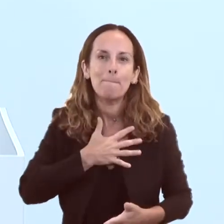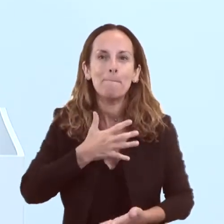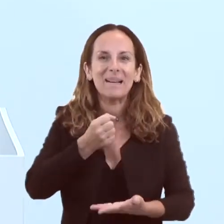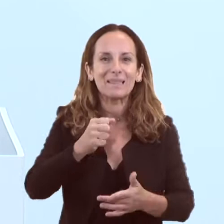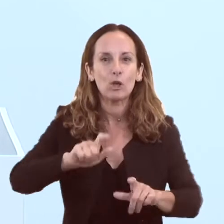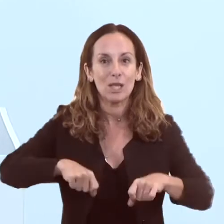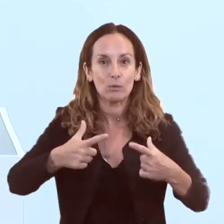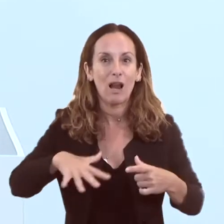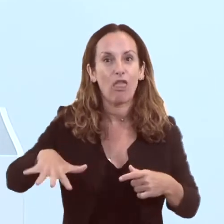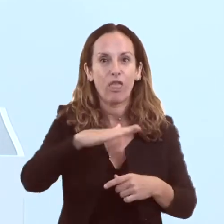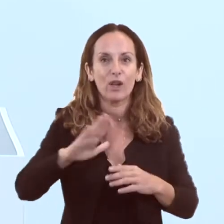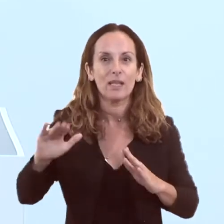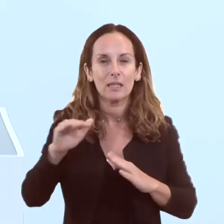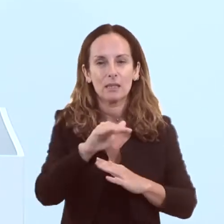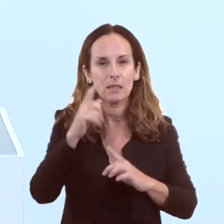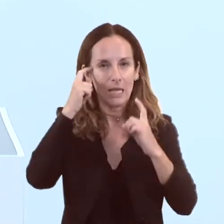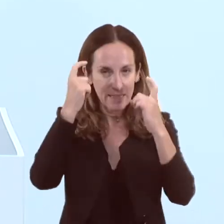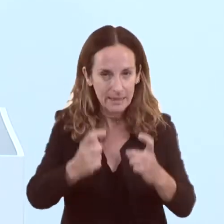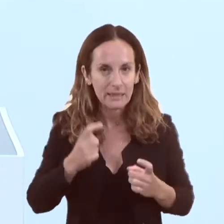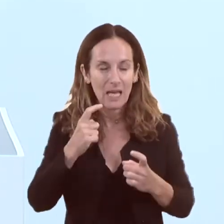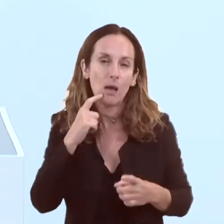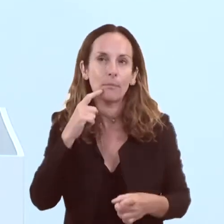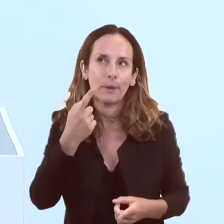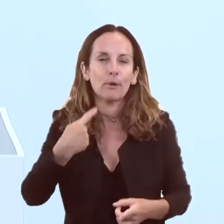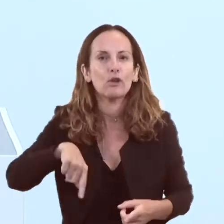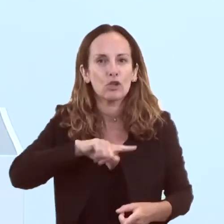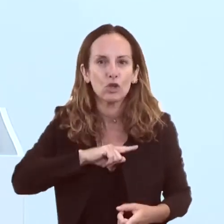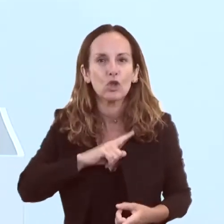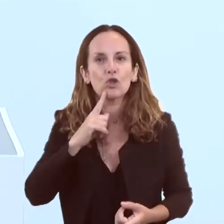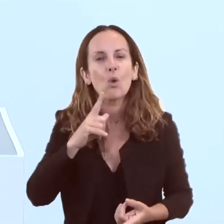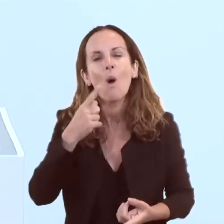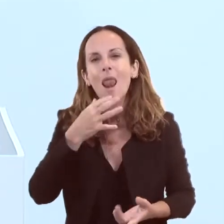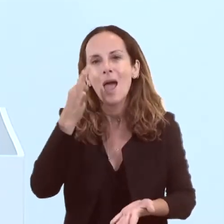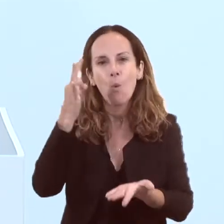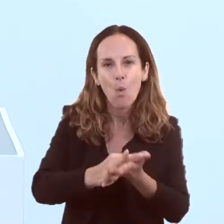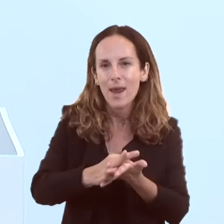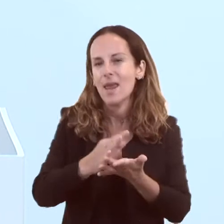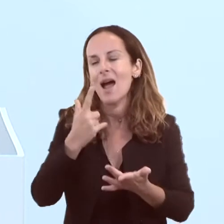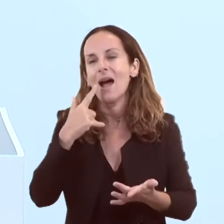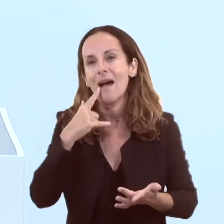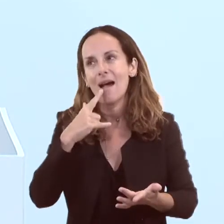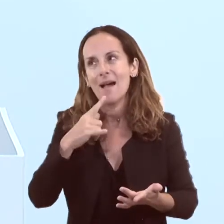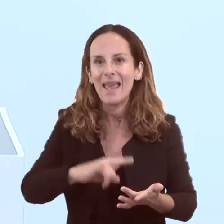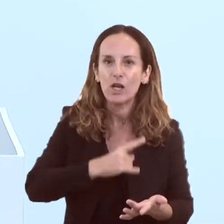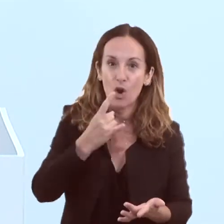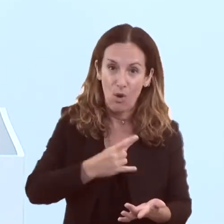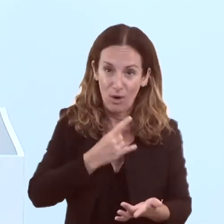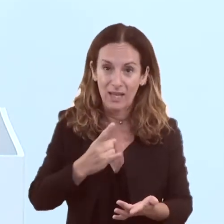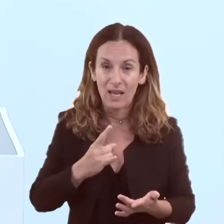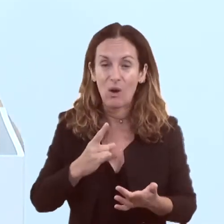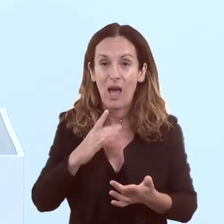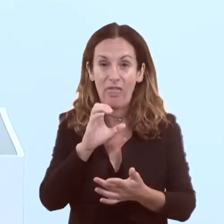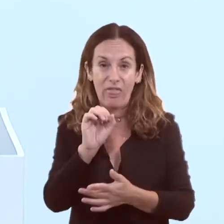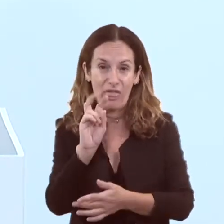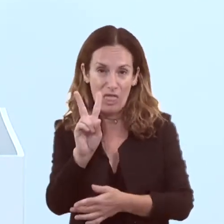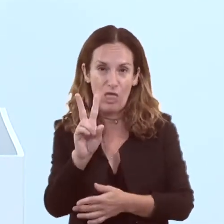comentar que nuestra huella ecológica la negativa la huella de carbono sea la mínima posible si tenemos un